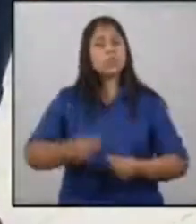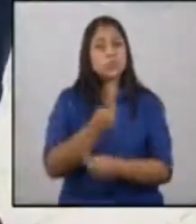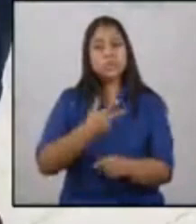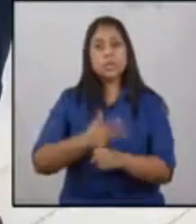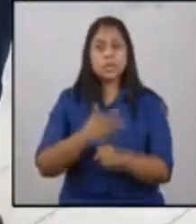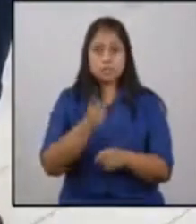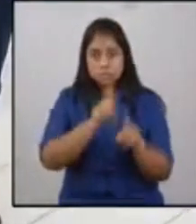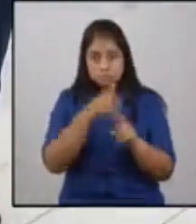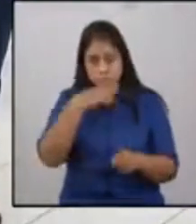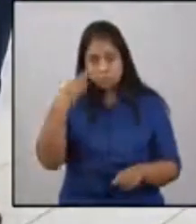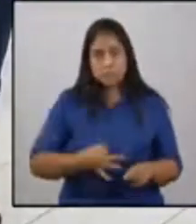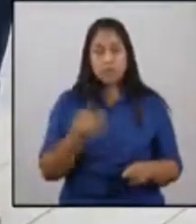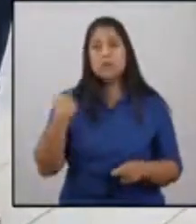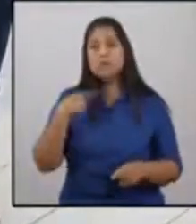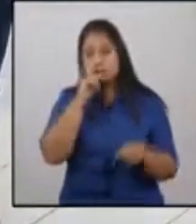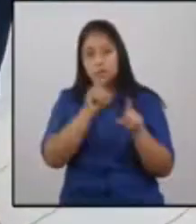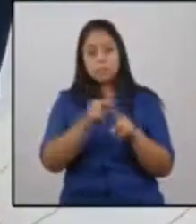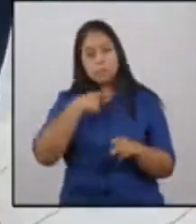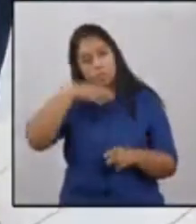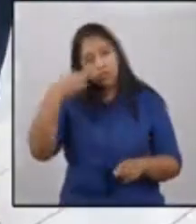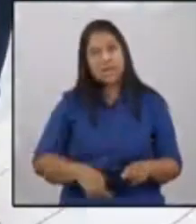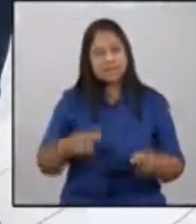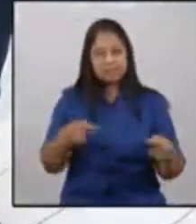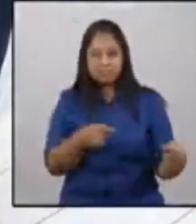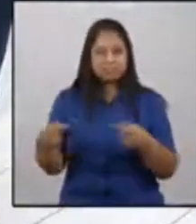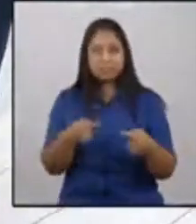va a ser una realidad, sino va a ser el real combate